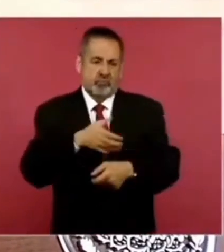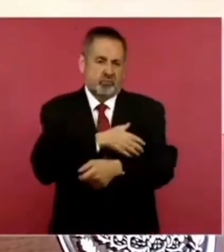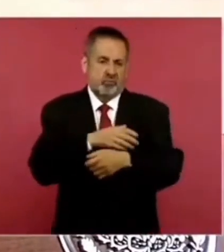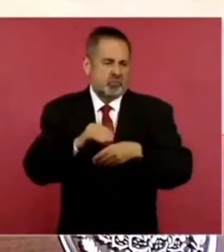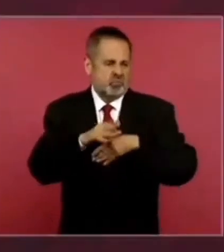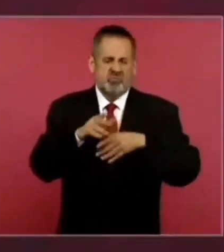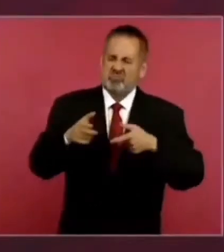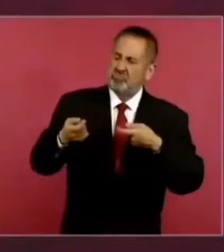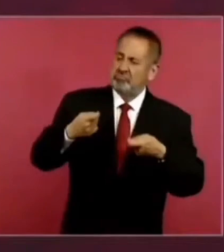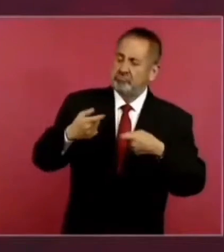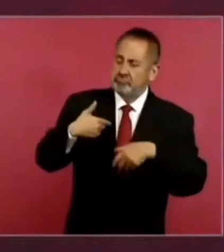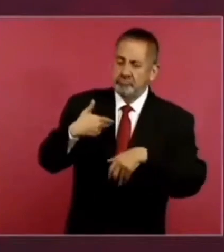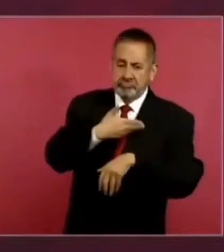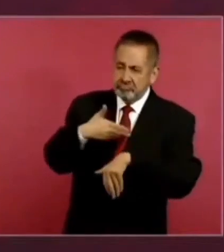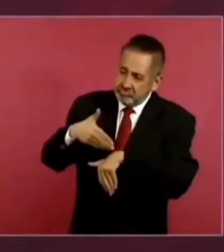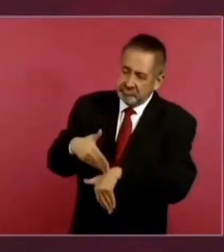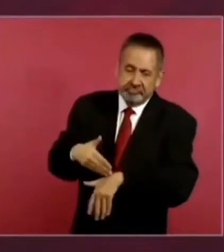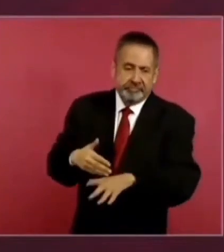influencia.